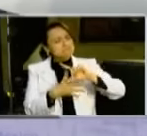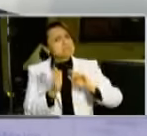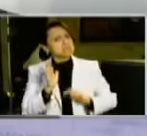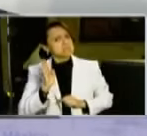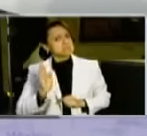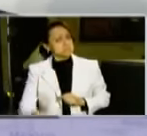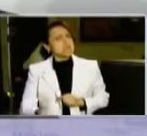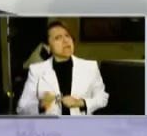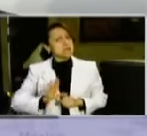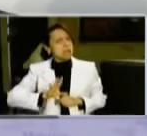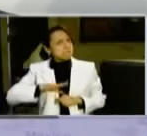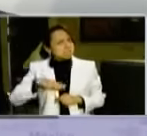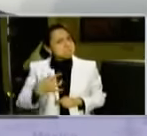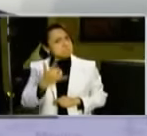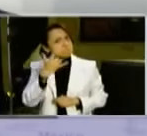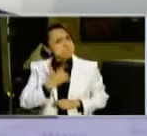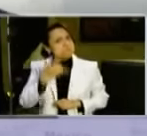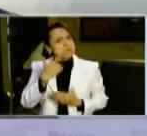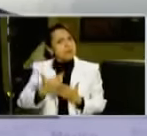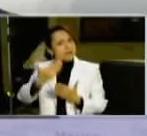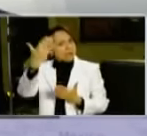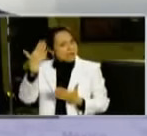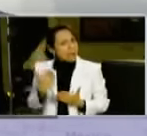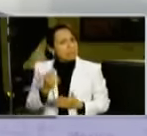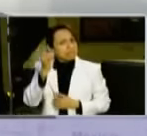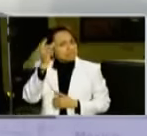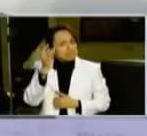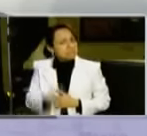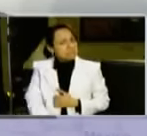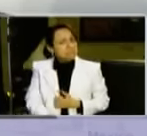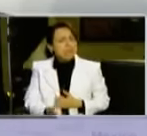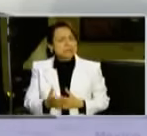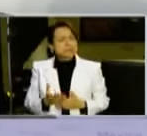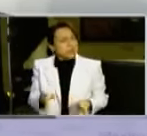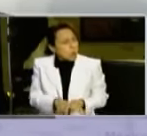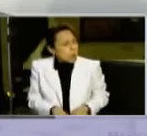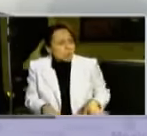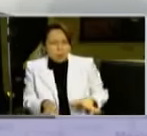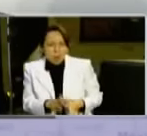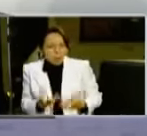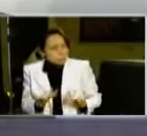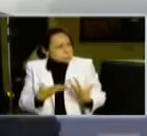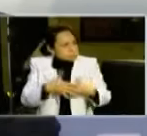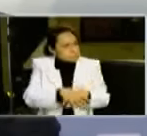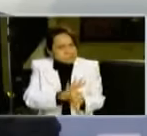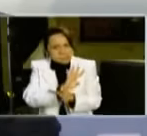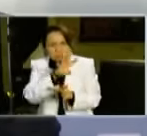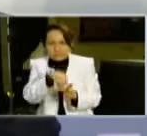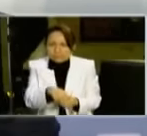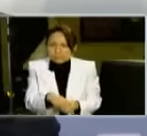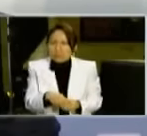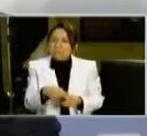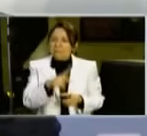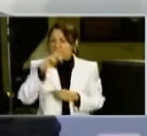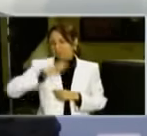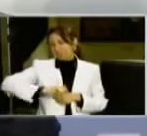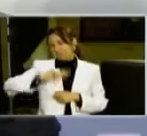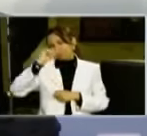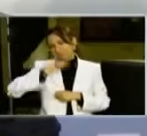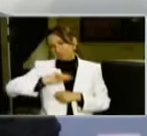América Latina también, que no han dado resultados, pero yo creo sinceramente que lo que se ha ido